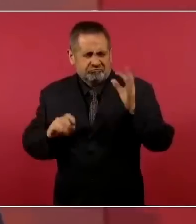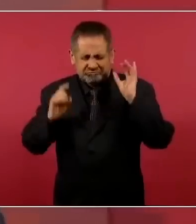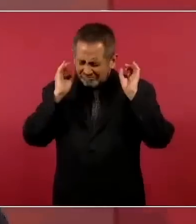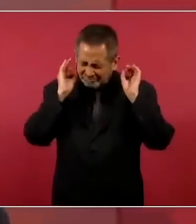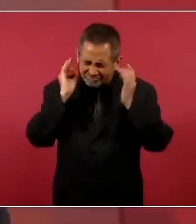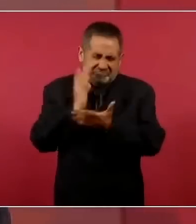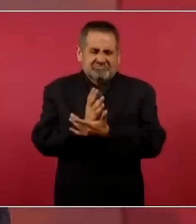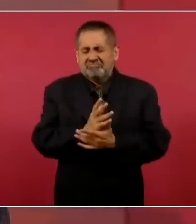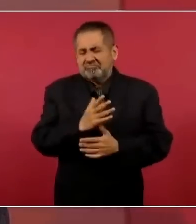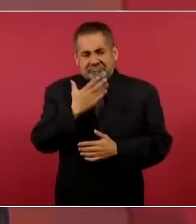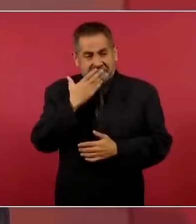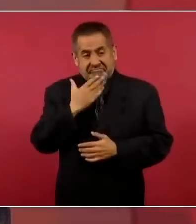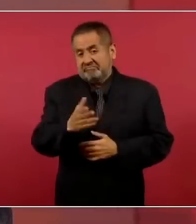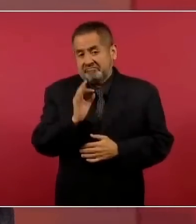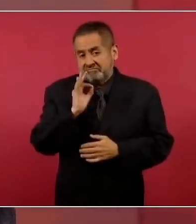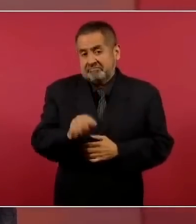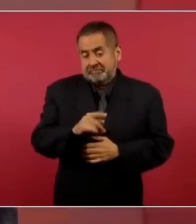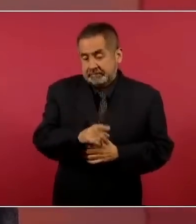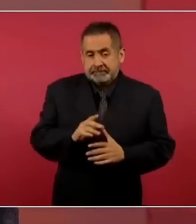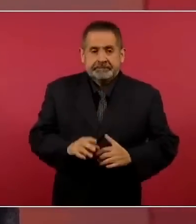única, ejemplar,